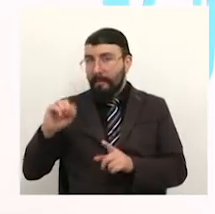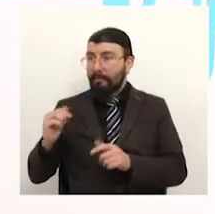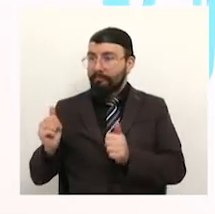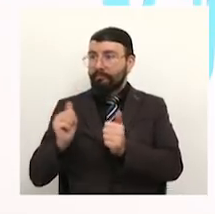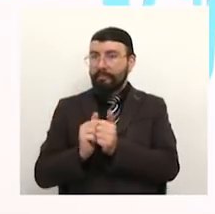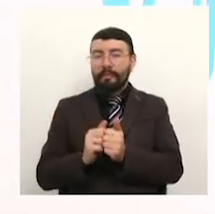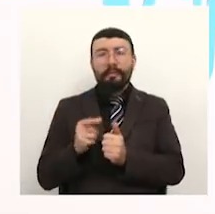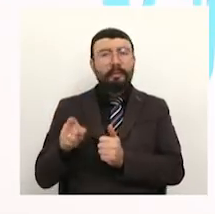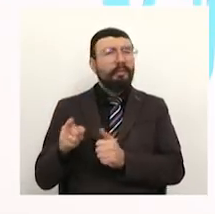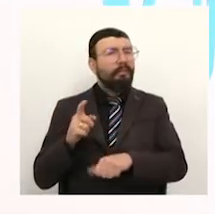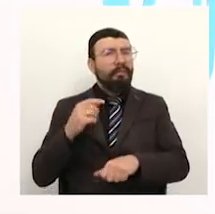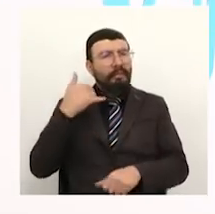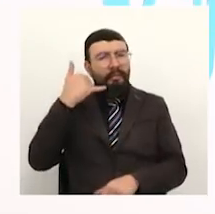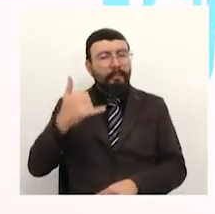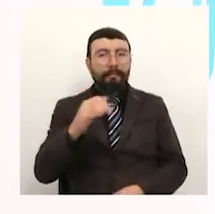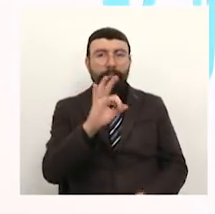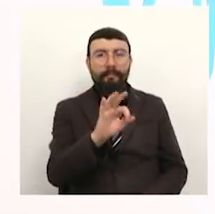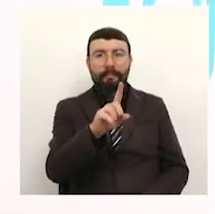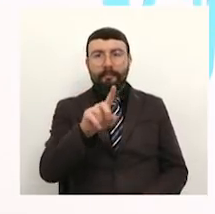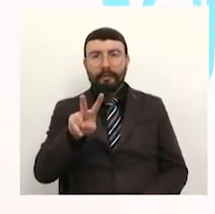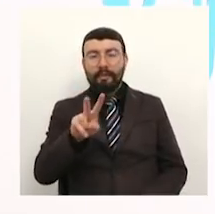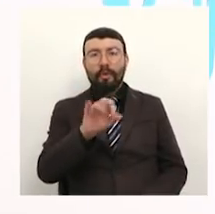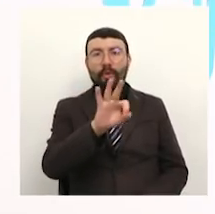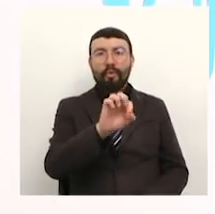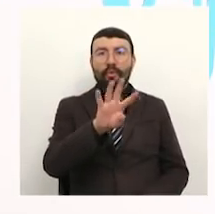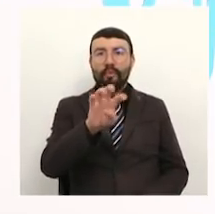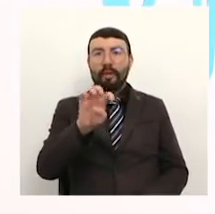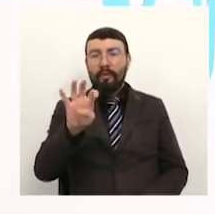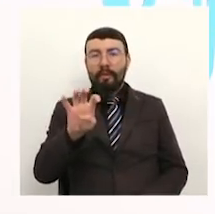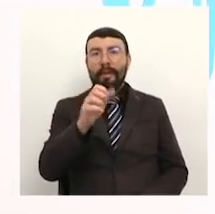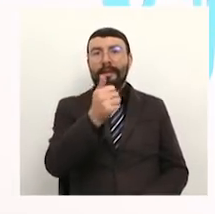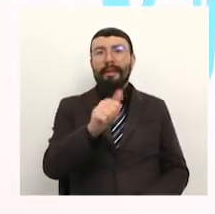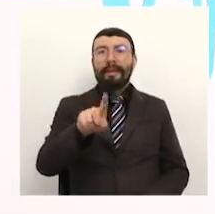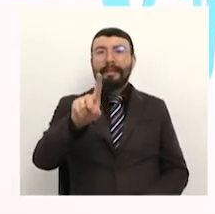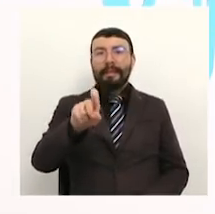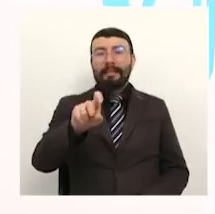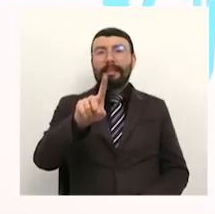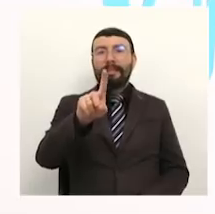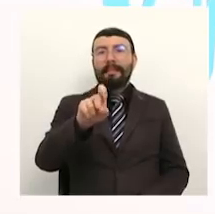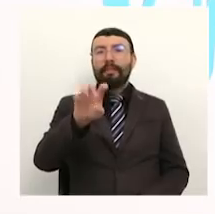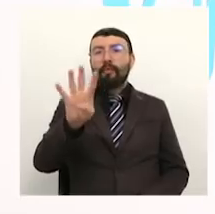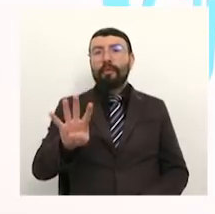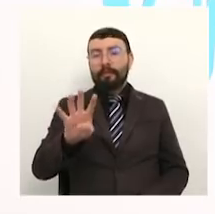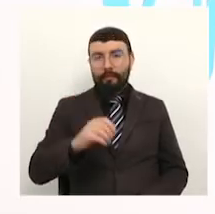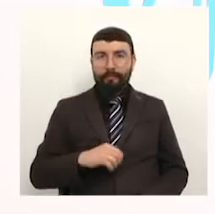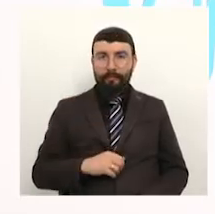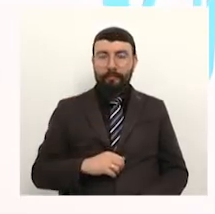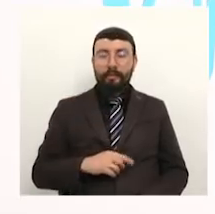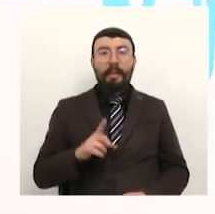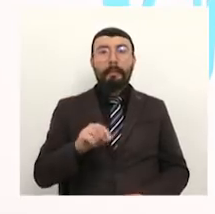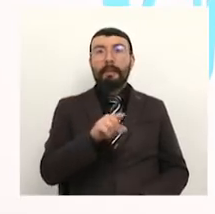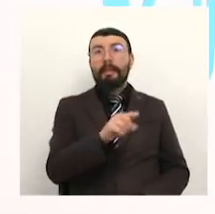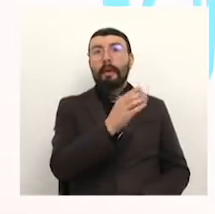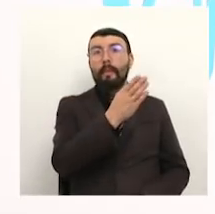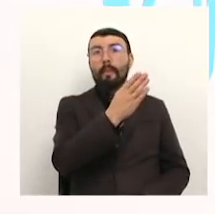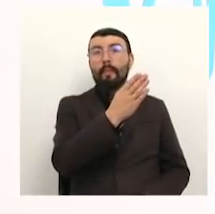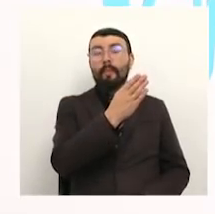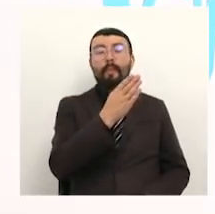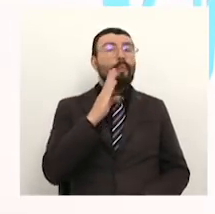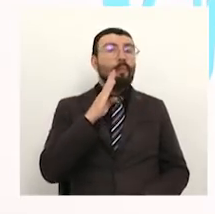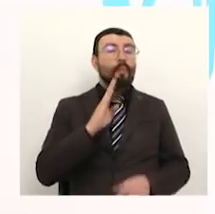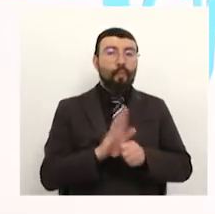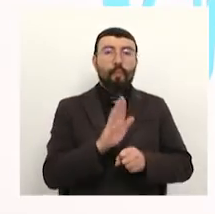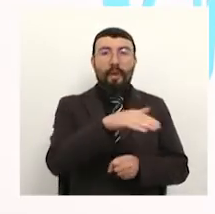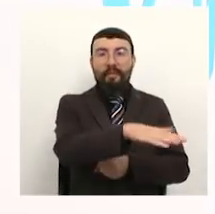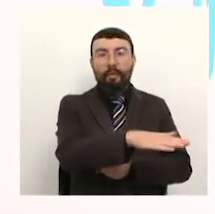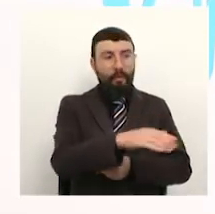médica el teléfono es 312 899 16 64 y en buenaventura se ha abierto un nuevo punto